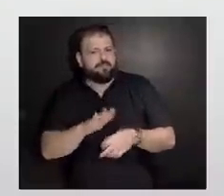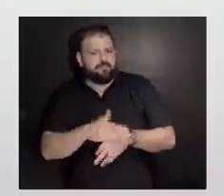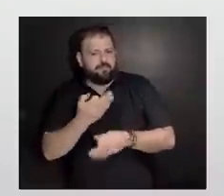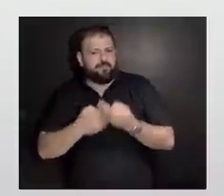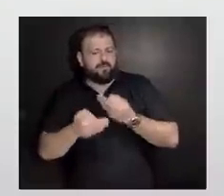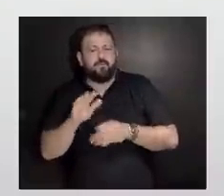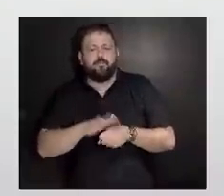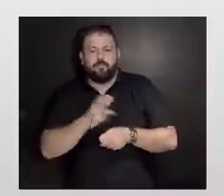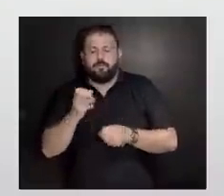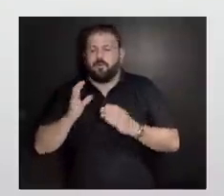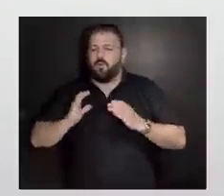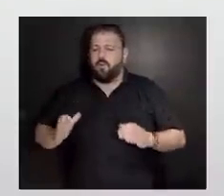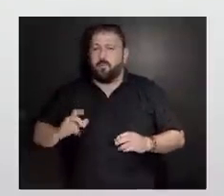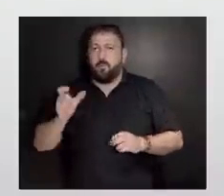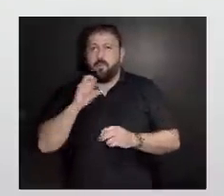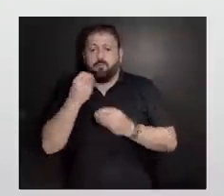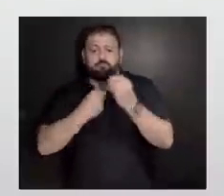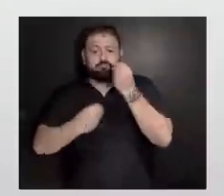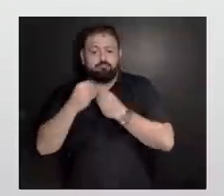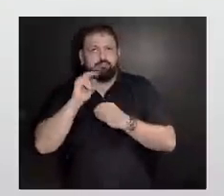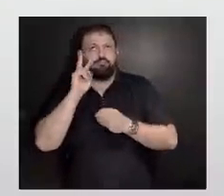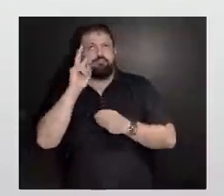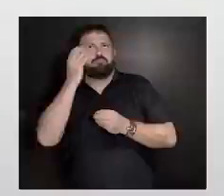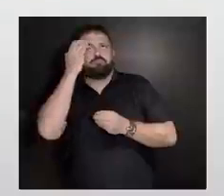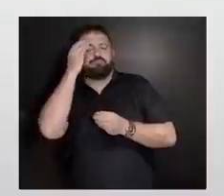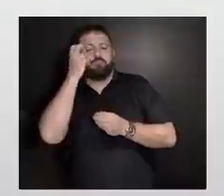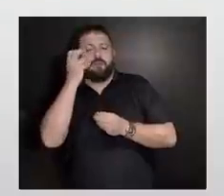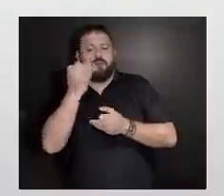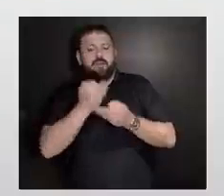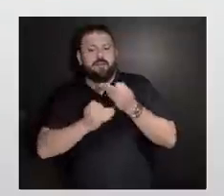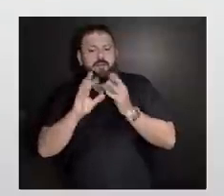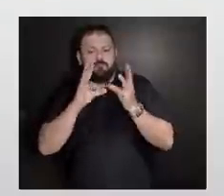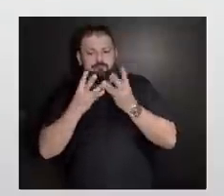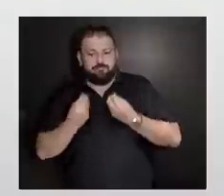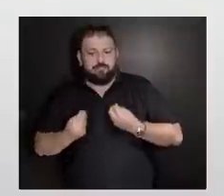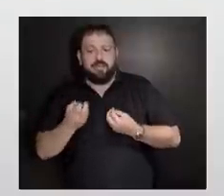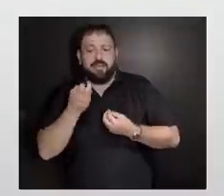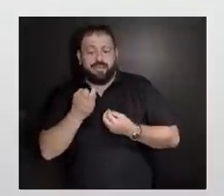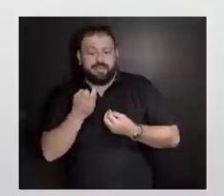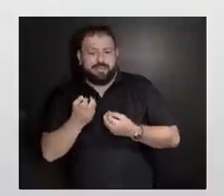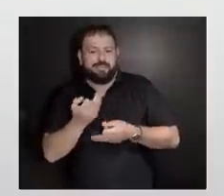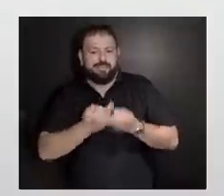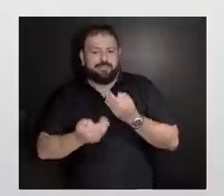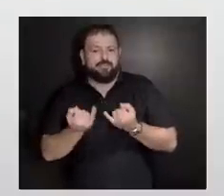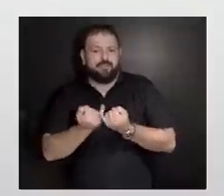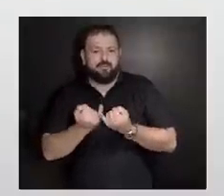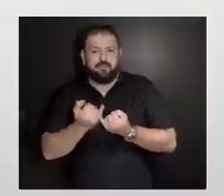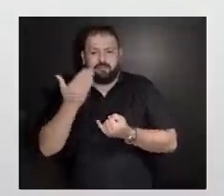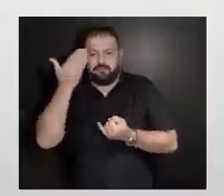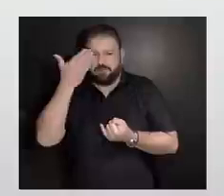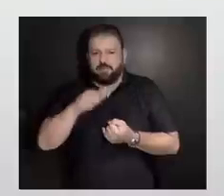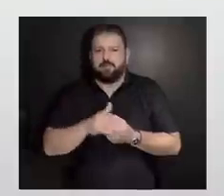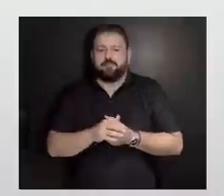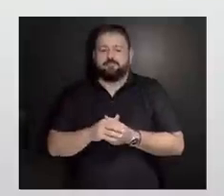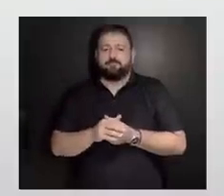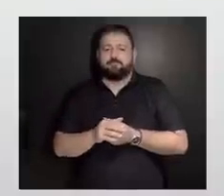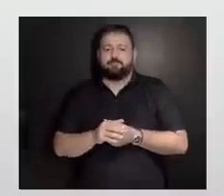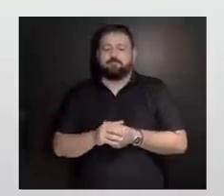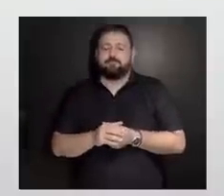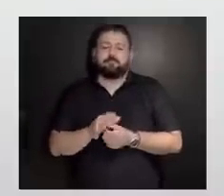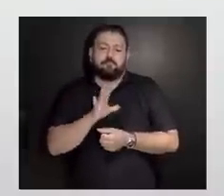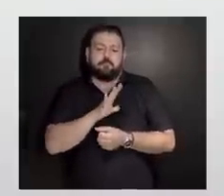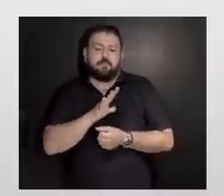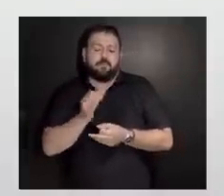cuerpo va a reconocer como una fuente de energía. Normalmente la vamos a encontrar a través de carbohidratos que pueden ser complejos, es decir,